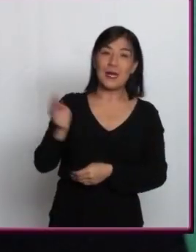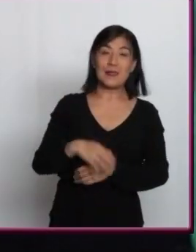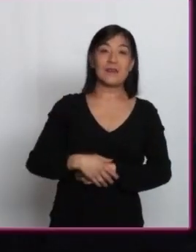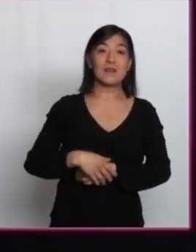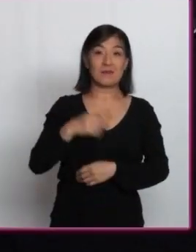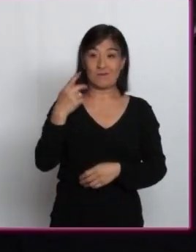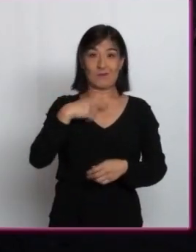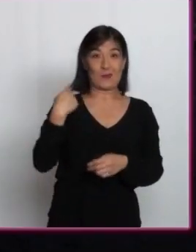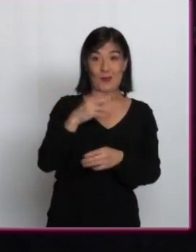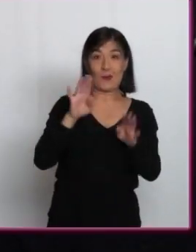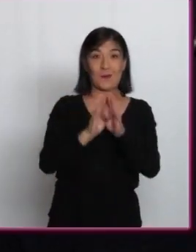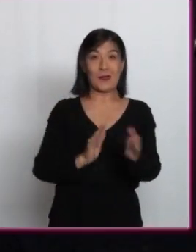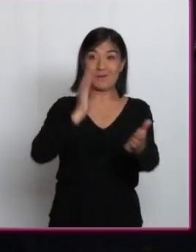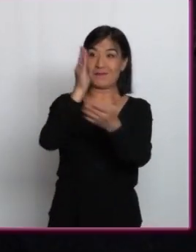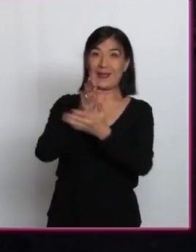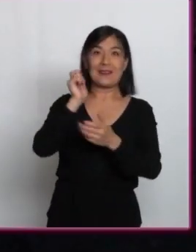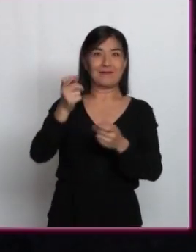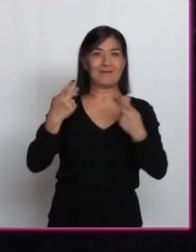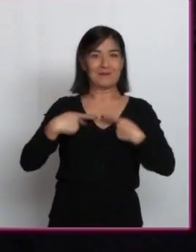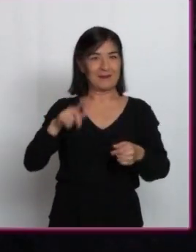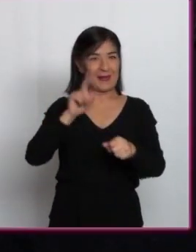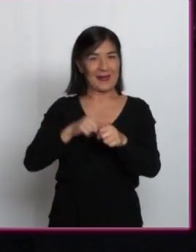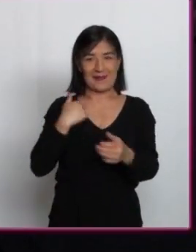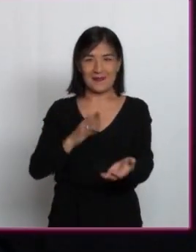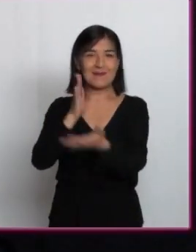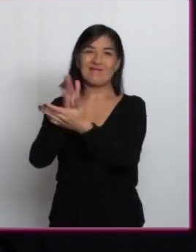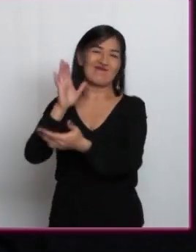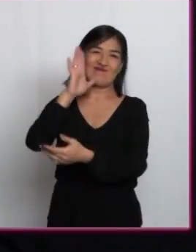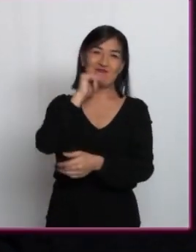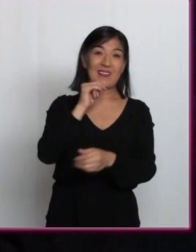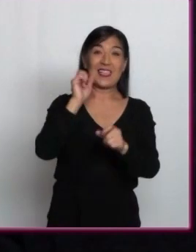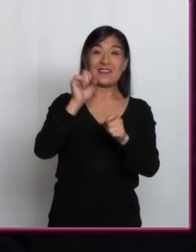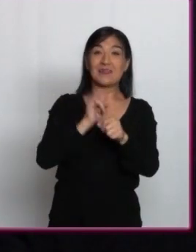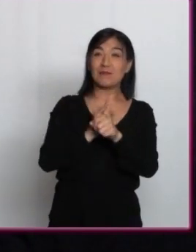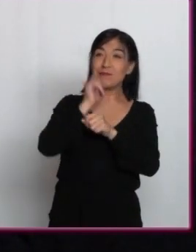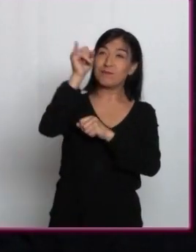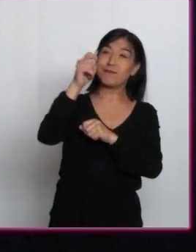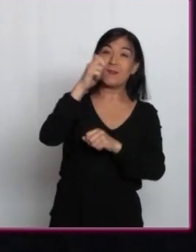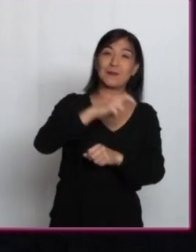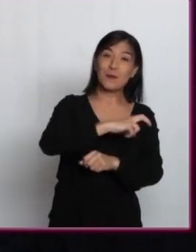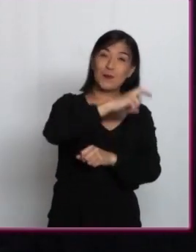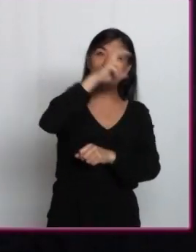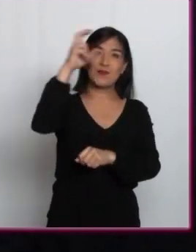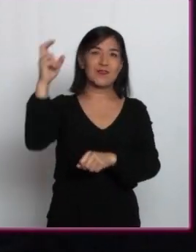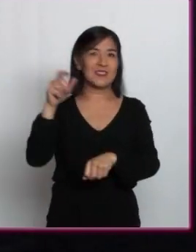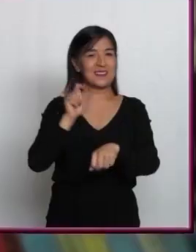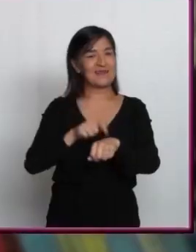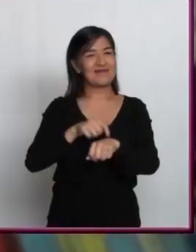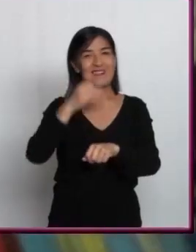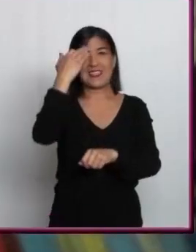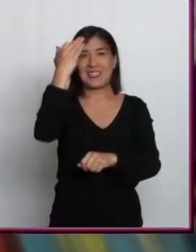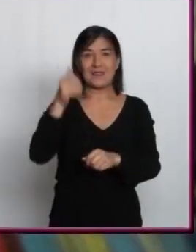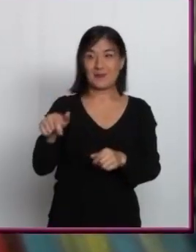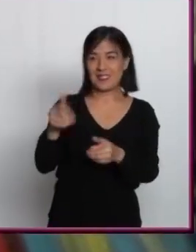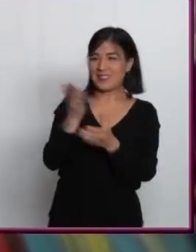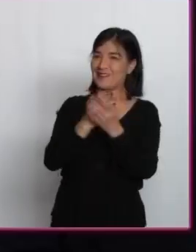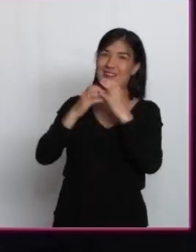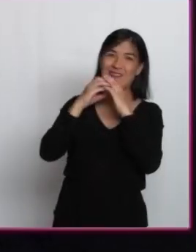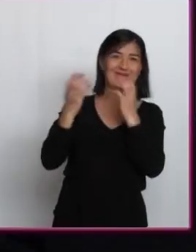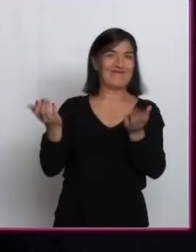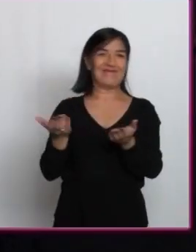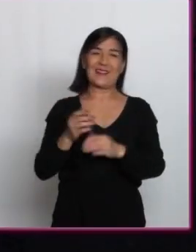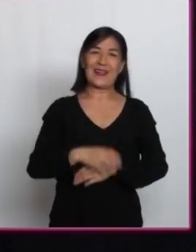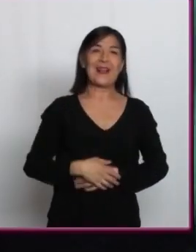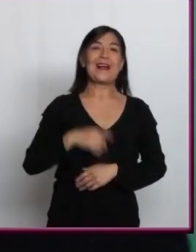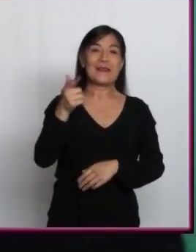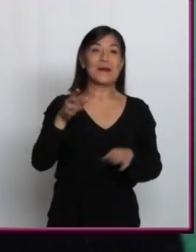ir personalmente a todos esos lugares, porque viajar a esas distancias astronómicas tomaría demasiado tiempo y tortas,